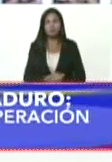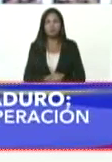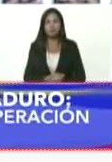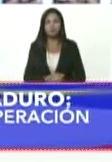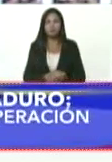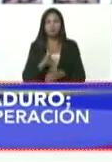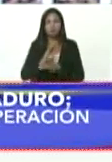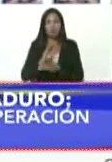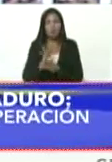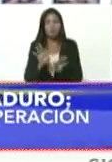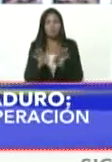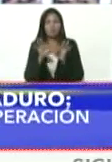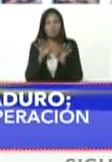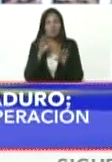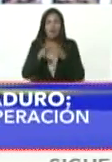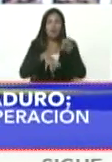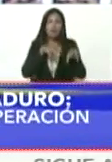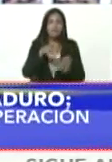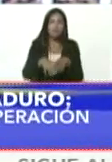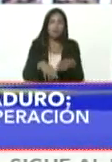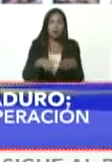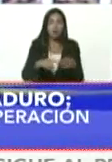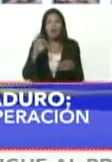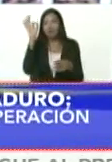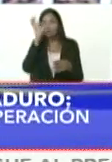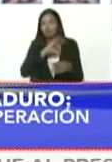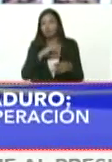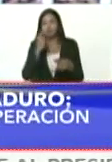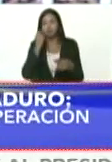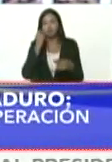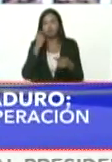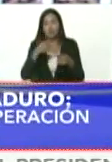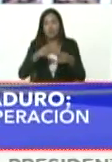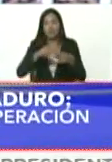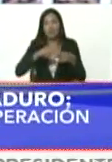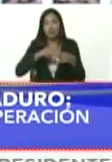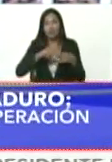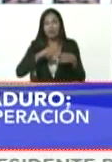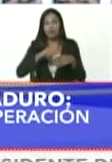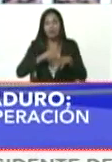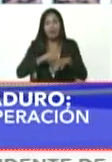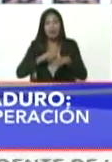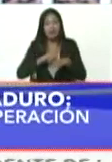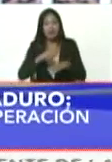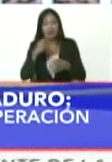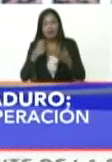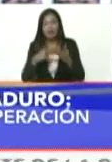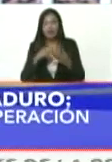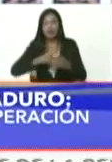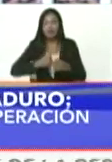de especies animales, caprina, cunícula, avícola, ovina y